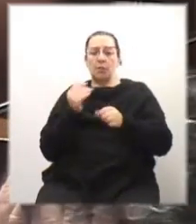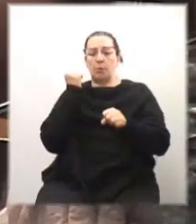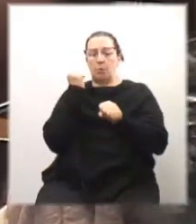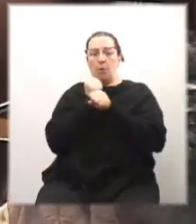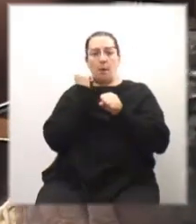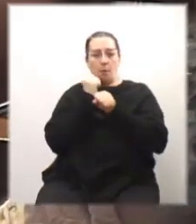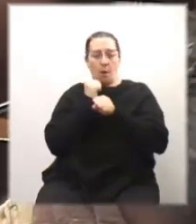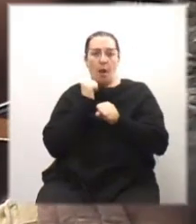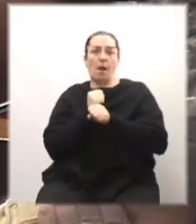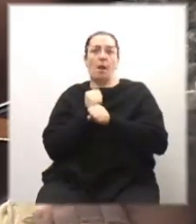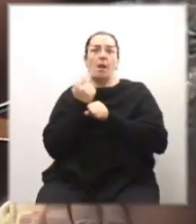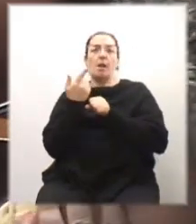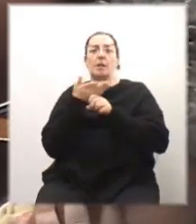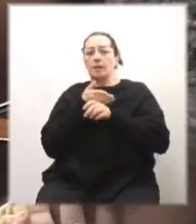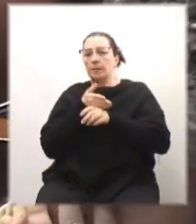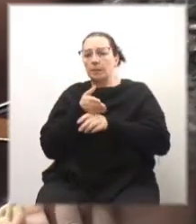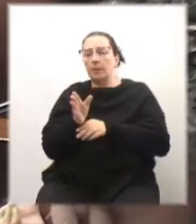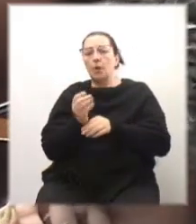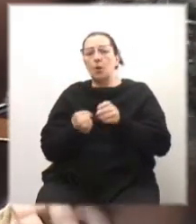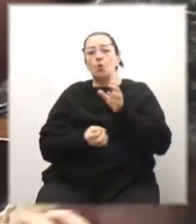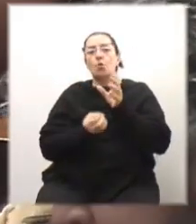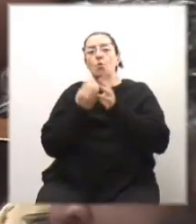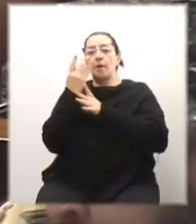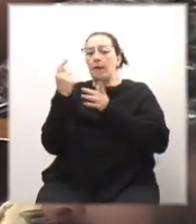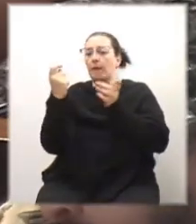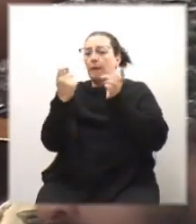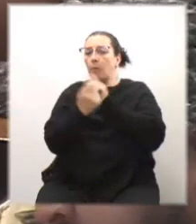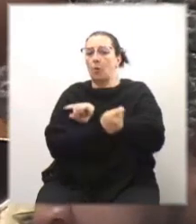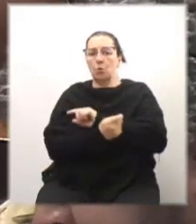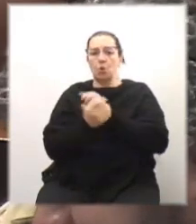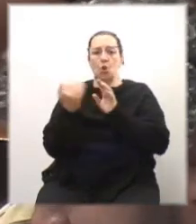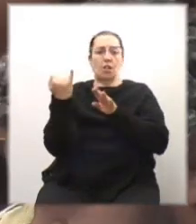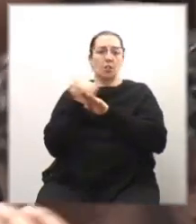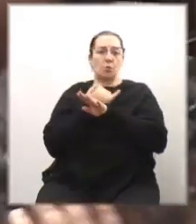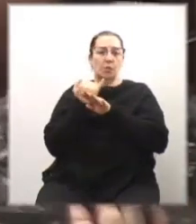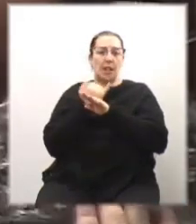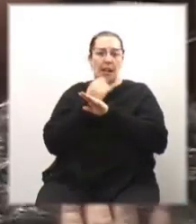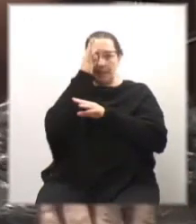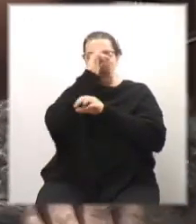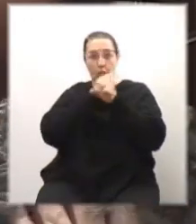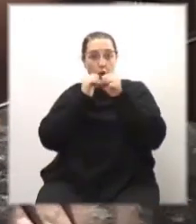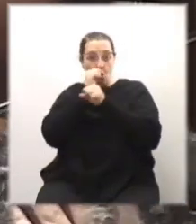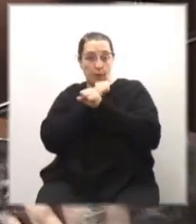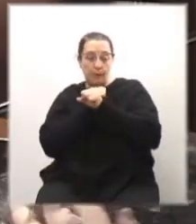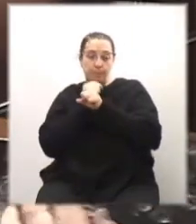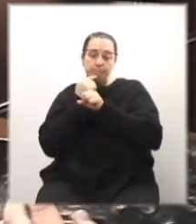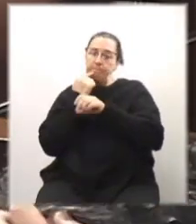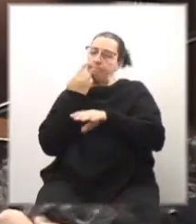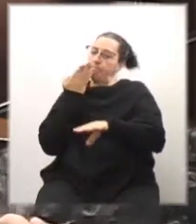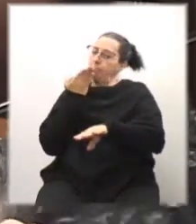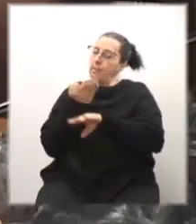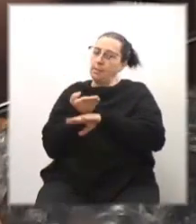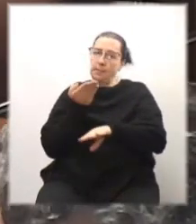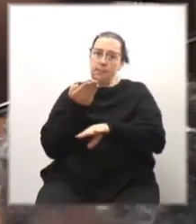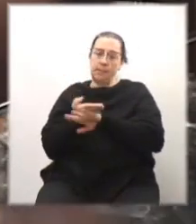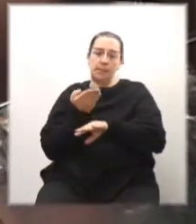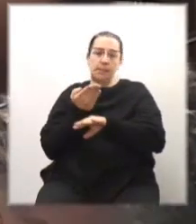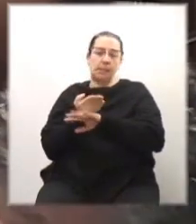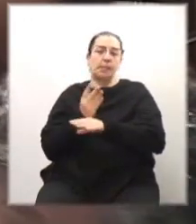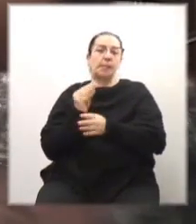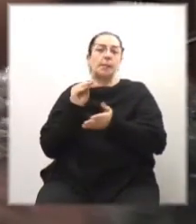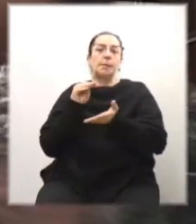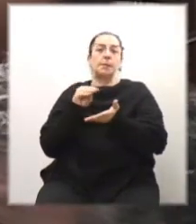estamos transitando de la mano de la nueva revolución industrial y tecnológica exigen poner a disposición de la